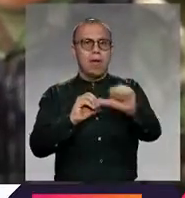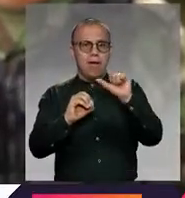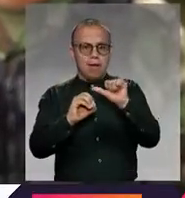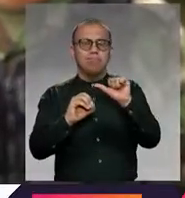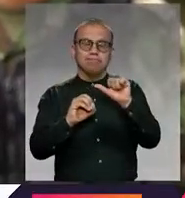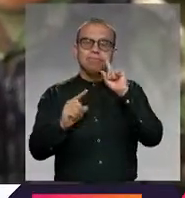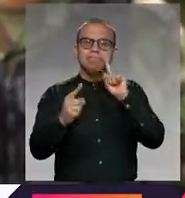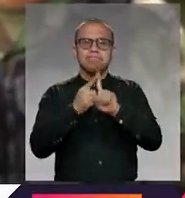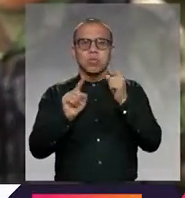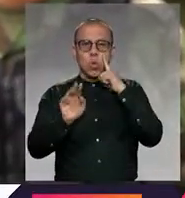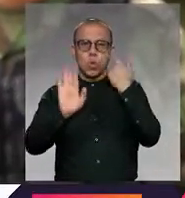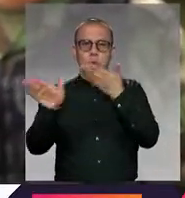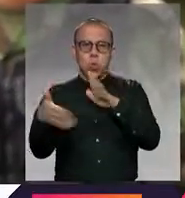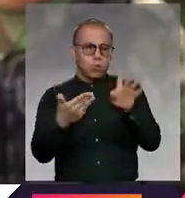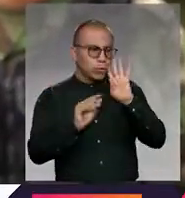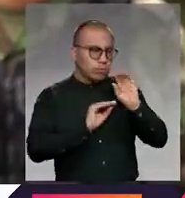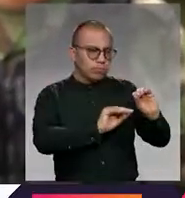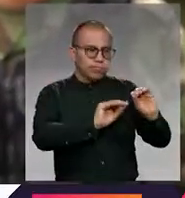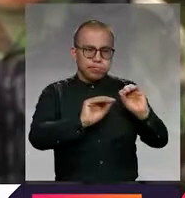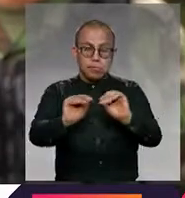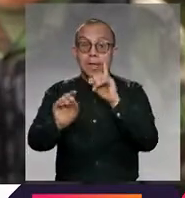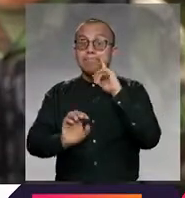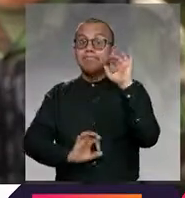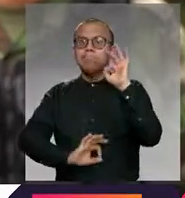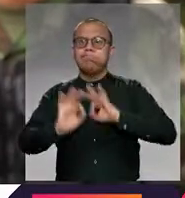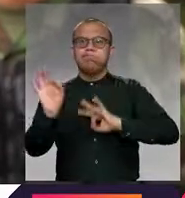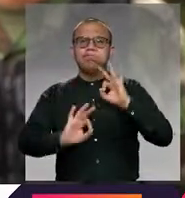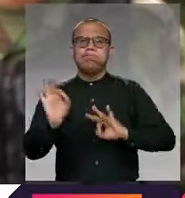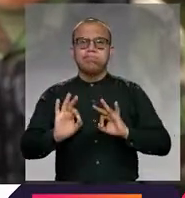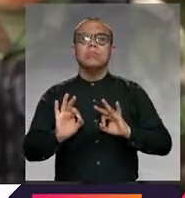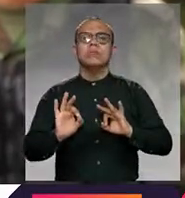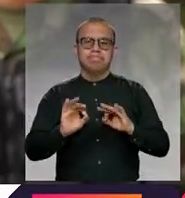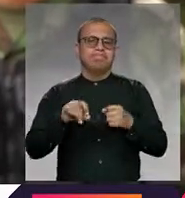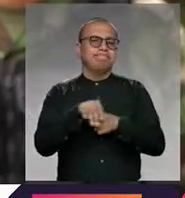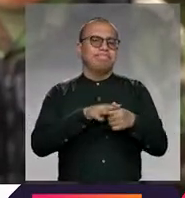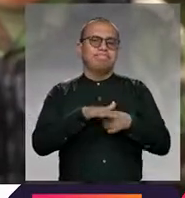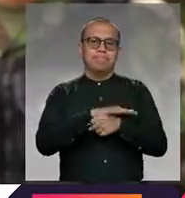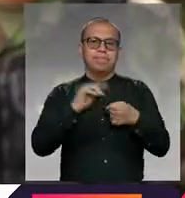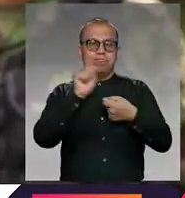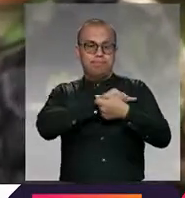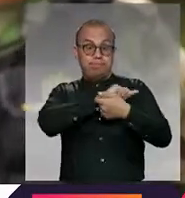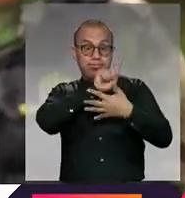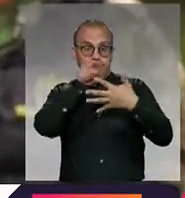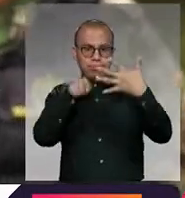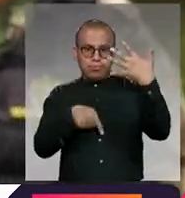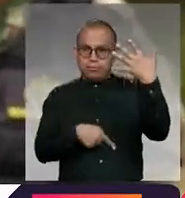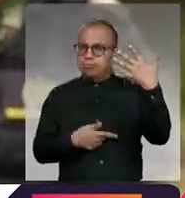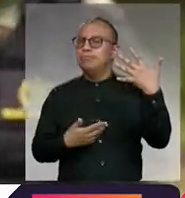realizan estos cursos, los capacitamos y los preparamos para que enfrenten todos